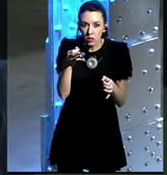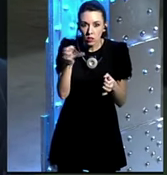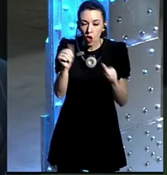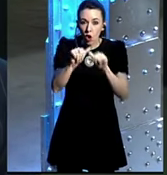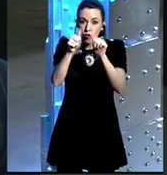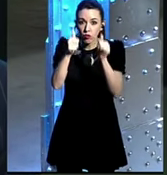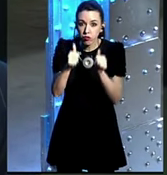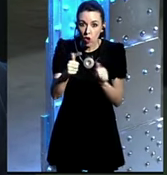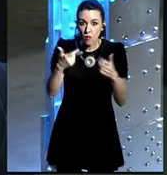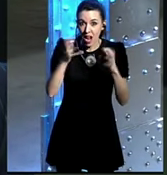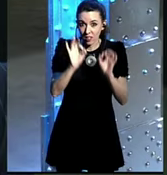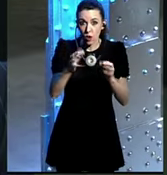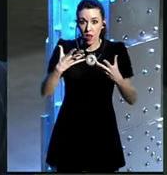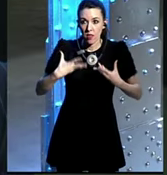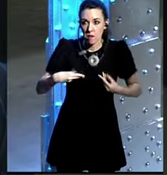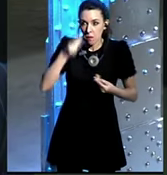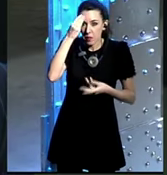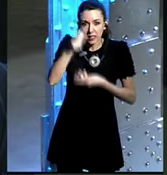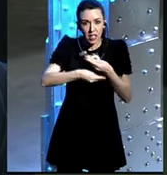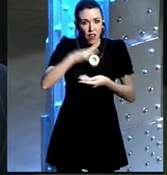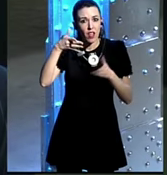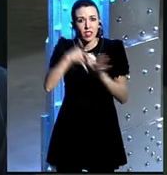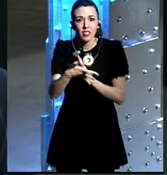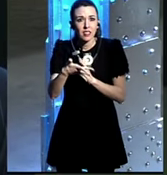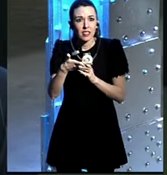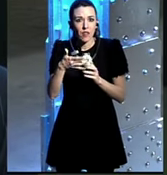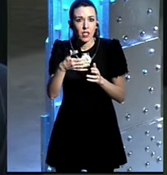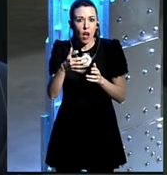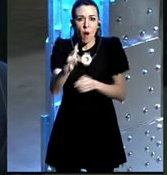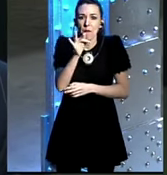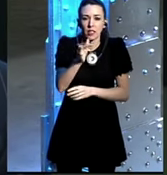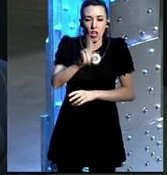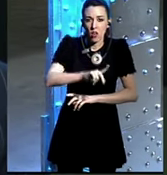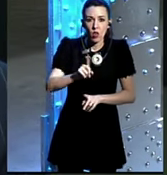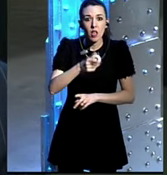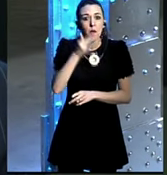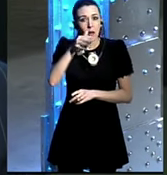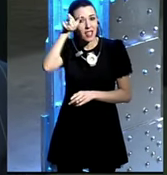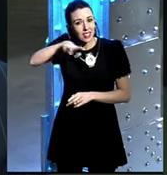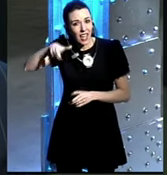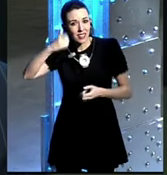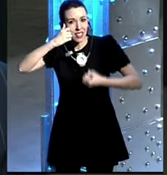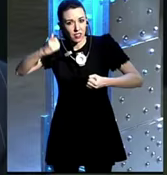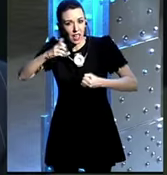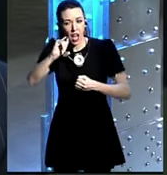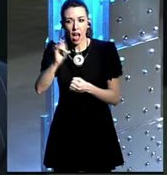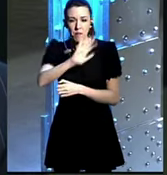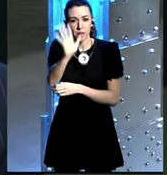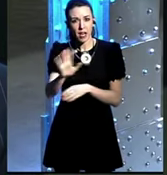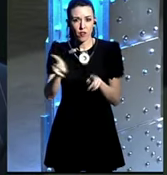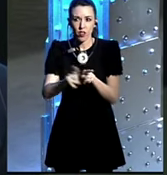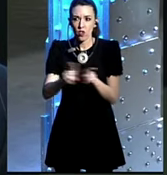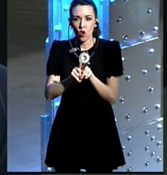forma en la que los deprimidos creen que lo hacen, pues eso no siempre es una ventaja. De hecho, la gente que está sana tiene una especie